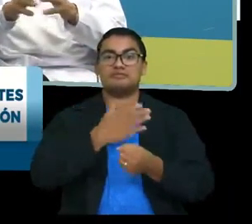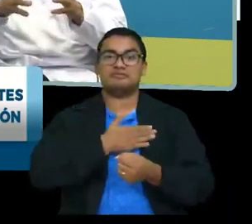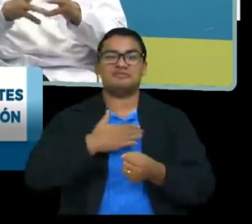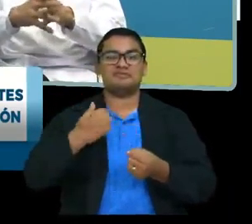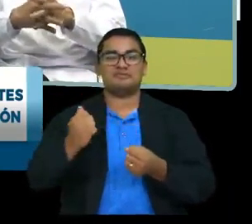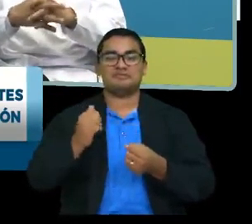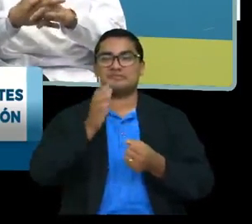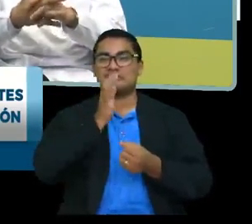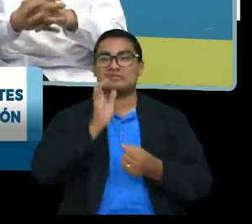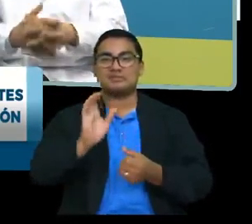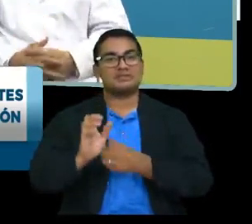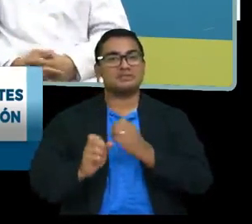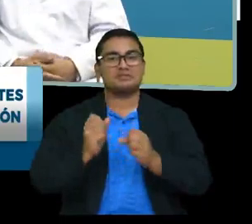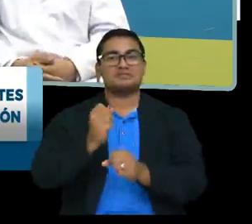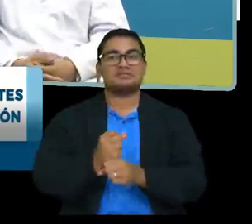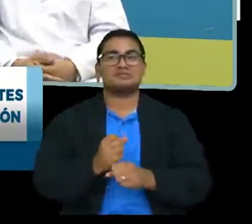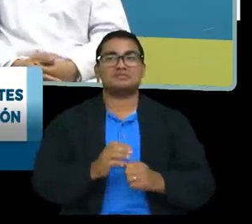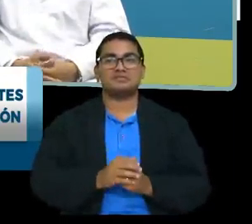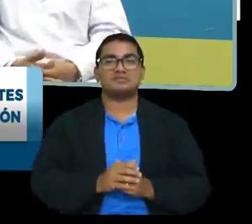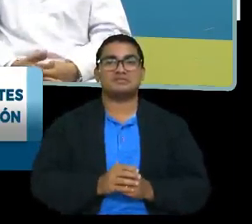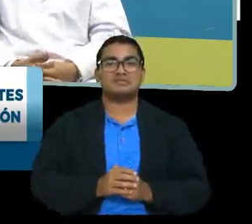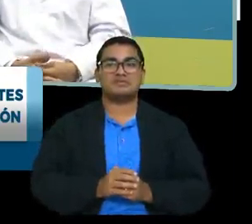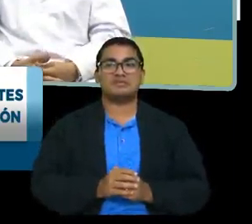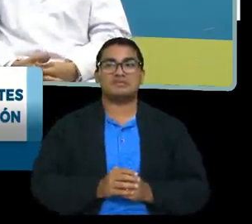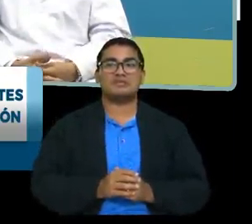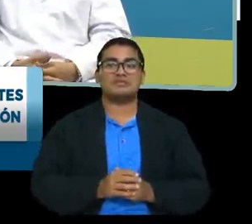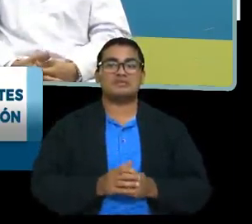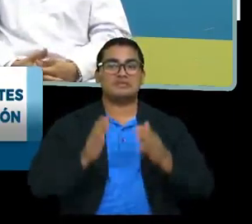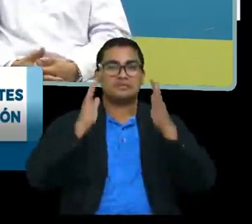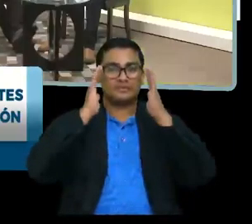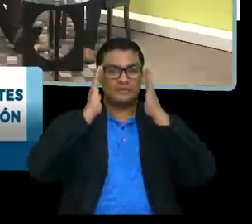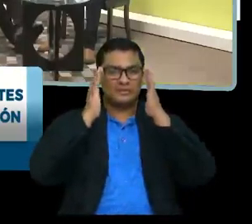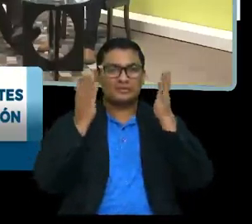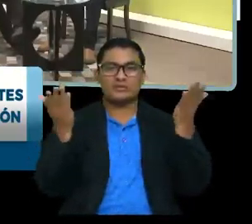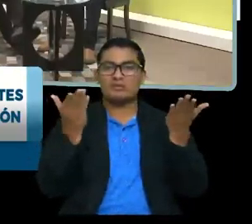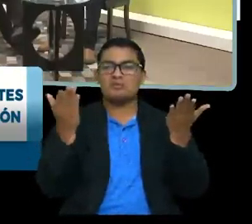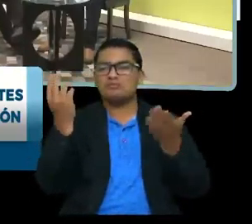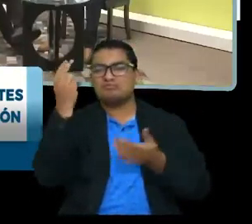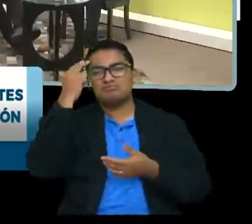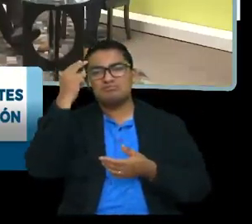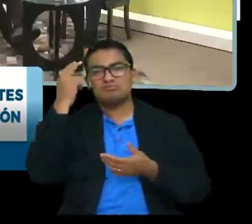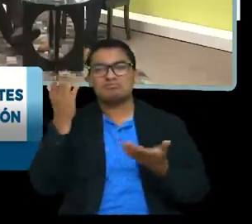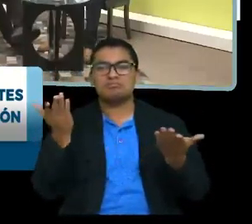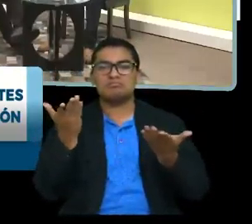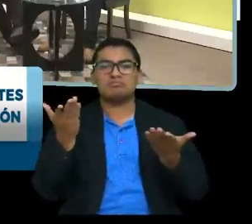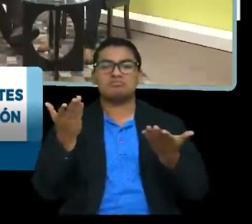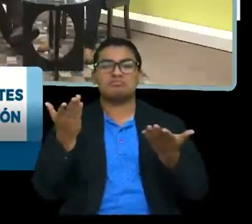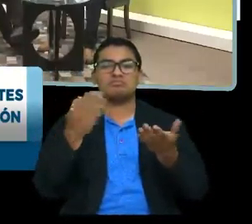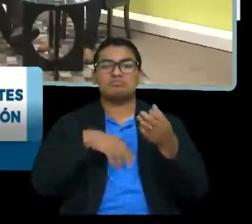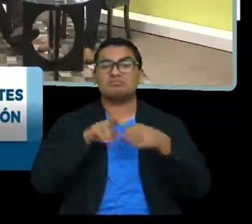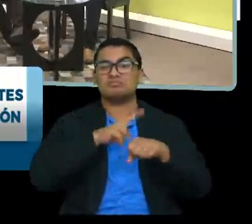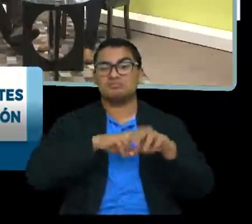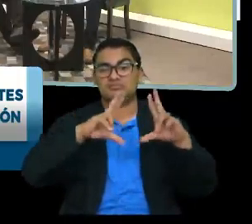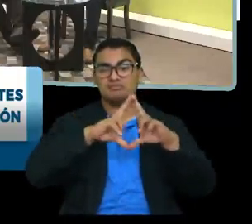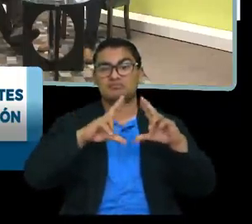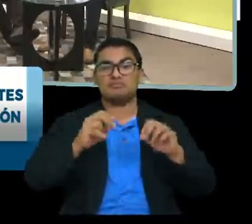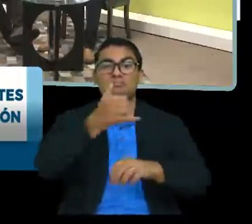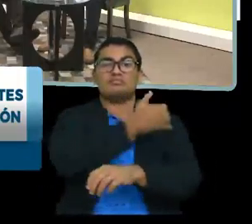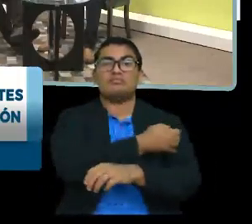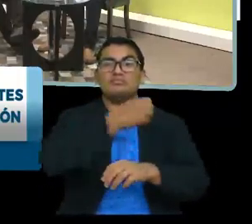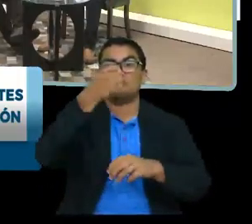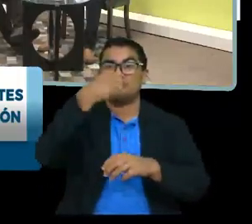niños de esas edades. Ya, muy interesante. ¿Cómo califica usted esta Jornada Nacional de Vacunación? Fue la primera del año 2020, ¿verdad?